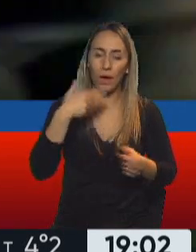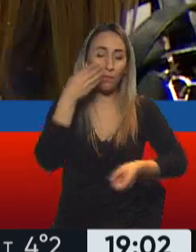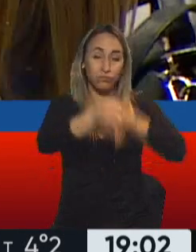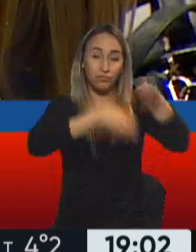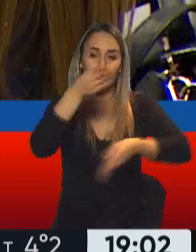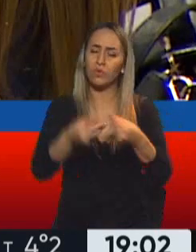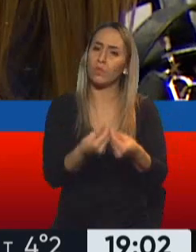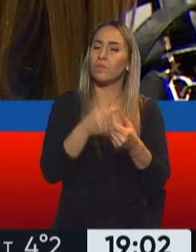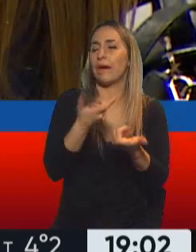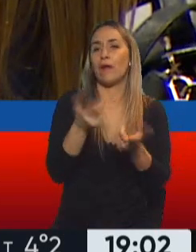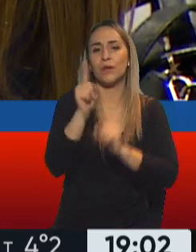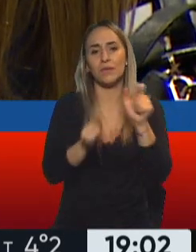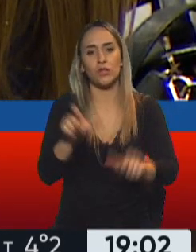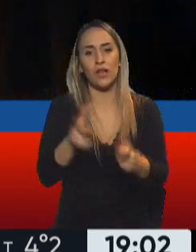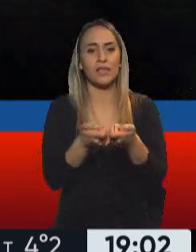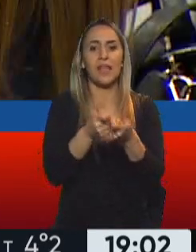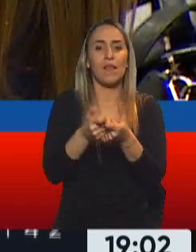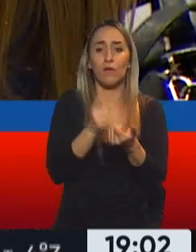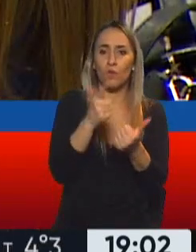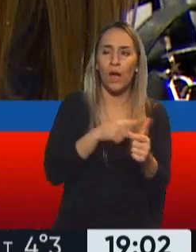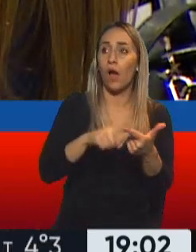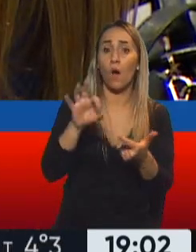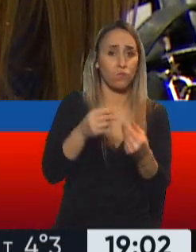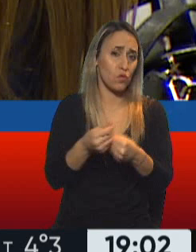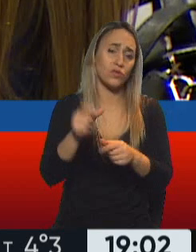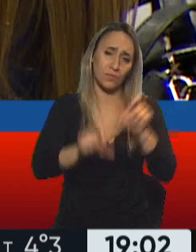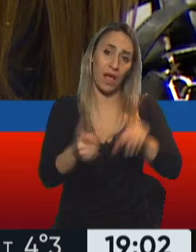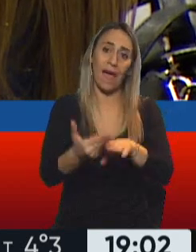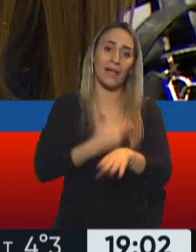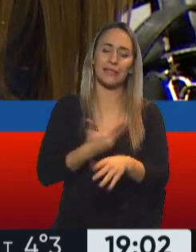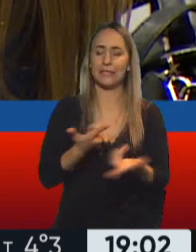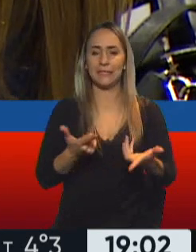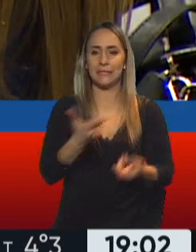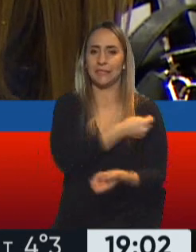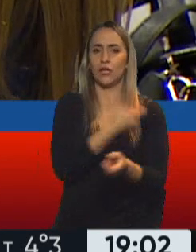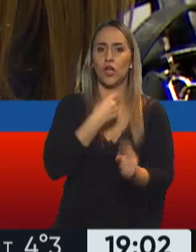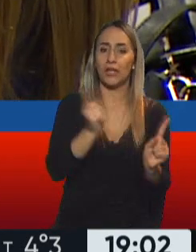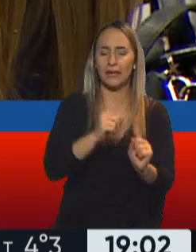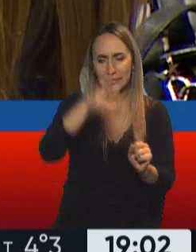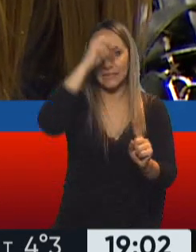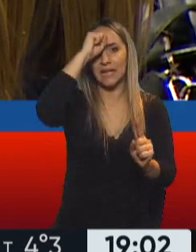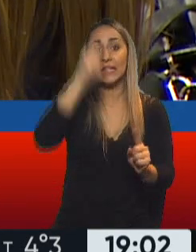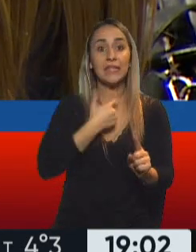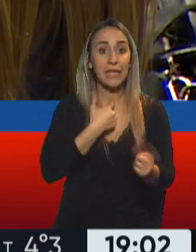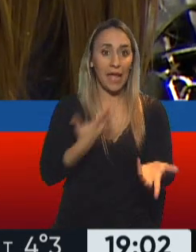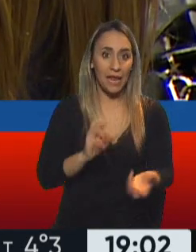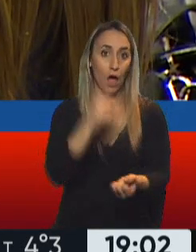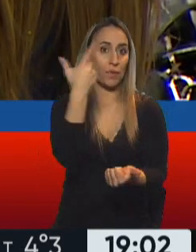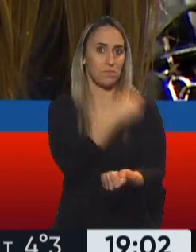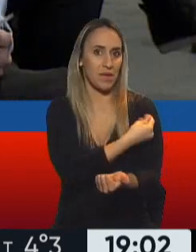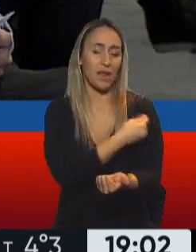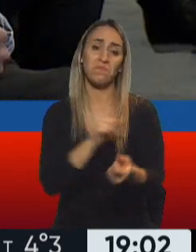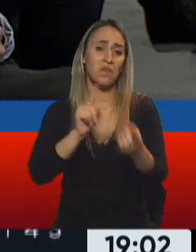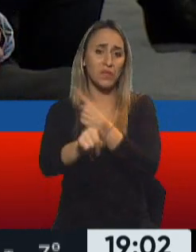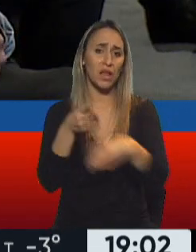tiene el dispositivo móvil el teléfono inteligente muchas personas que antes no se quisieran dar la vacuna que no se empadronaron lo que ahora se arrepintieron quieren tener esa primera dosis y que pueden ir